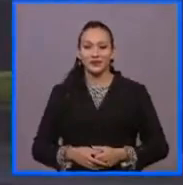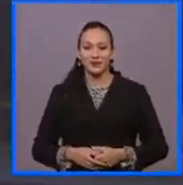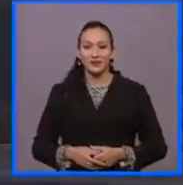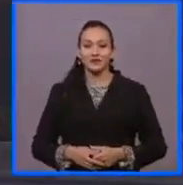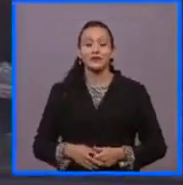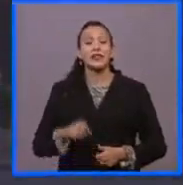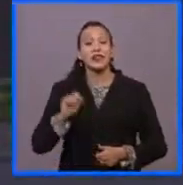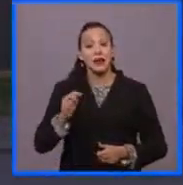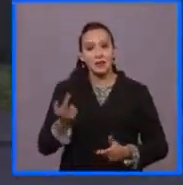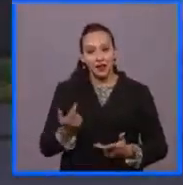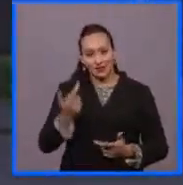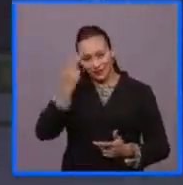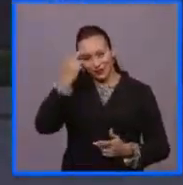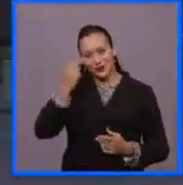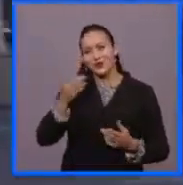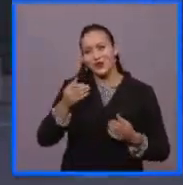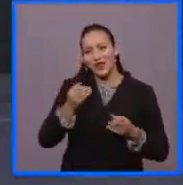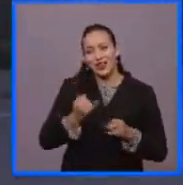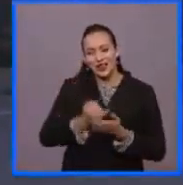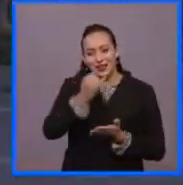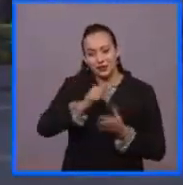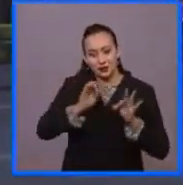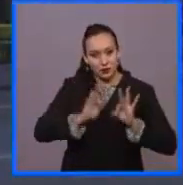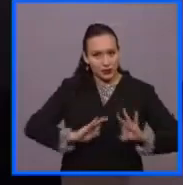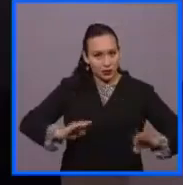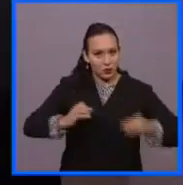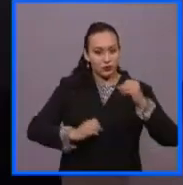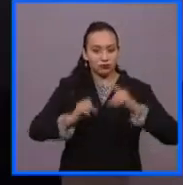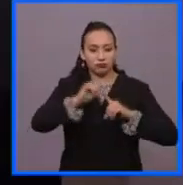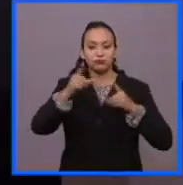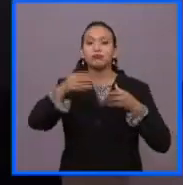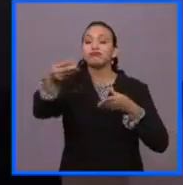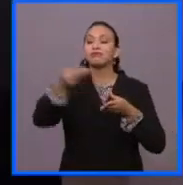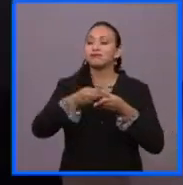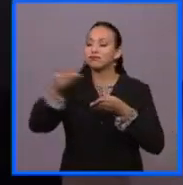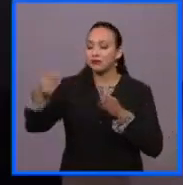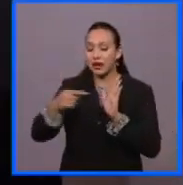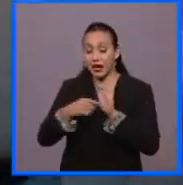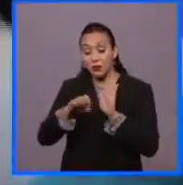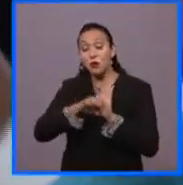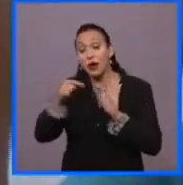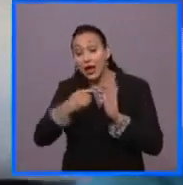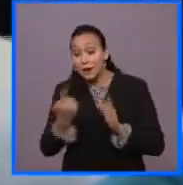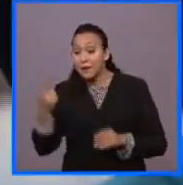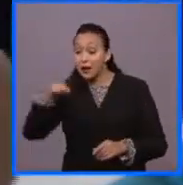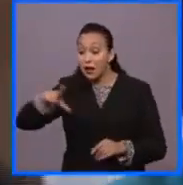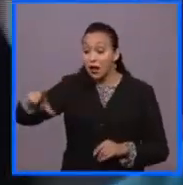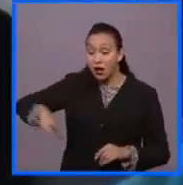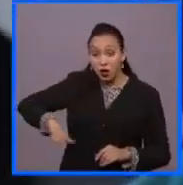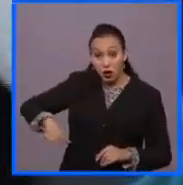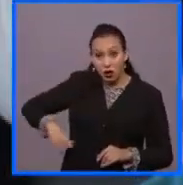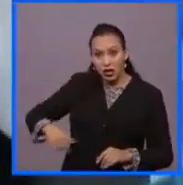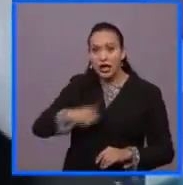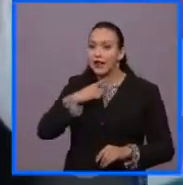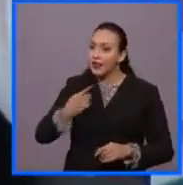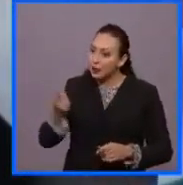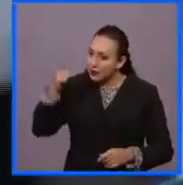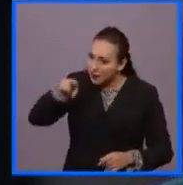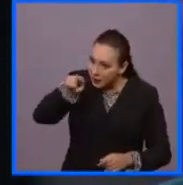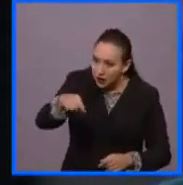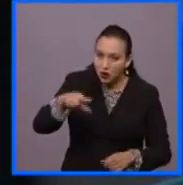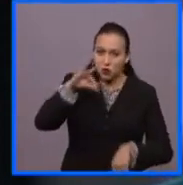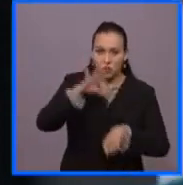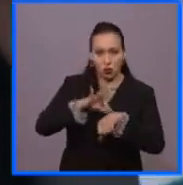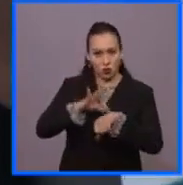Se destacaron las medidas cautelares que emitió la Suprema Corte, en las que ordenó al gobierno federal aplicar a médicos